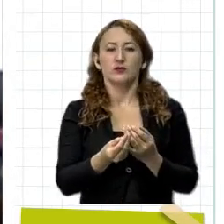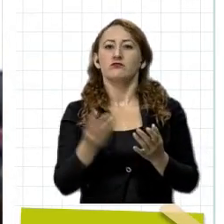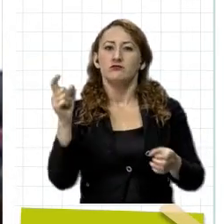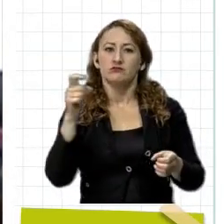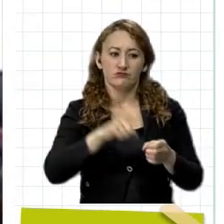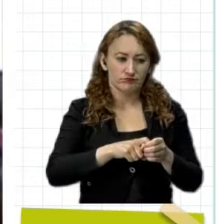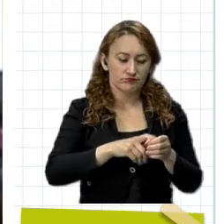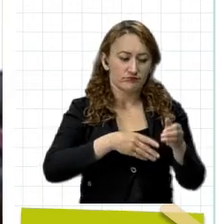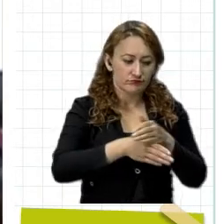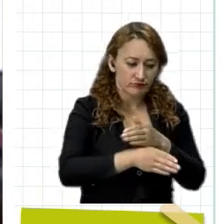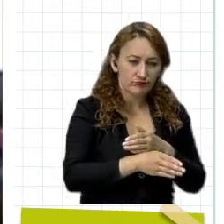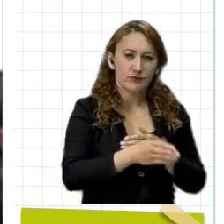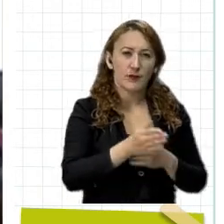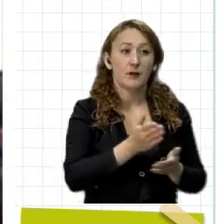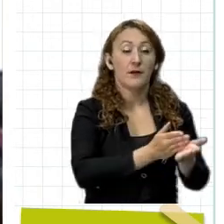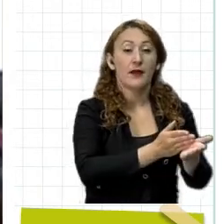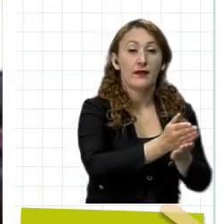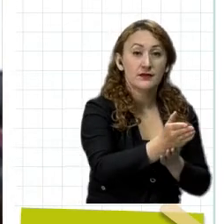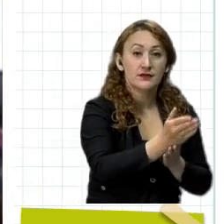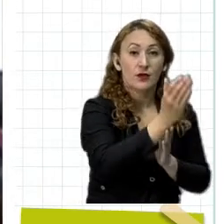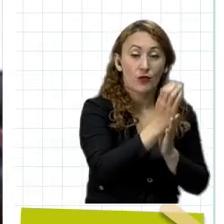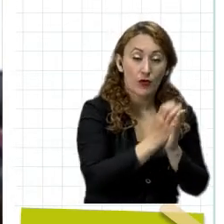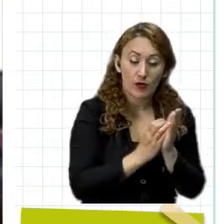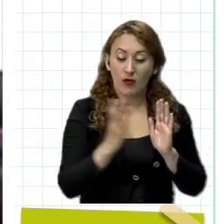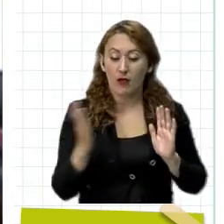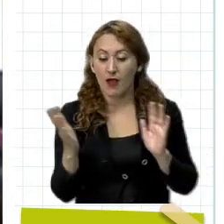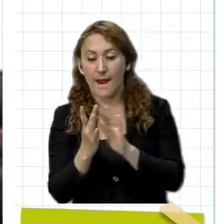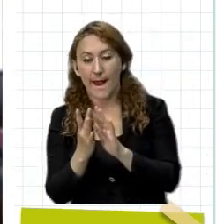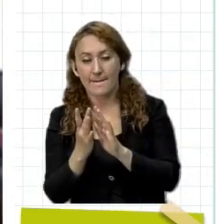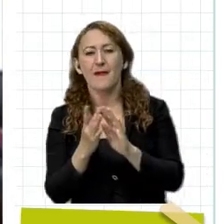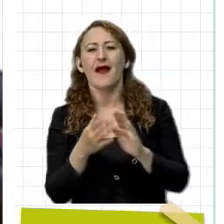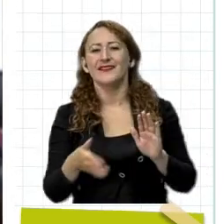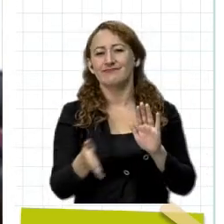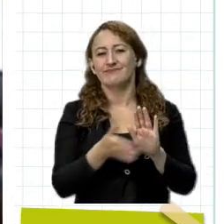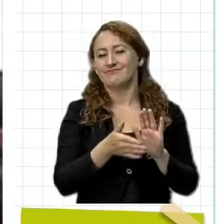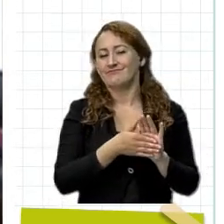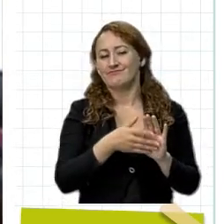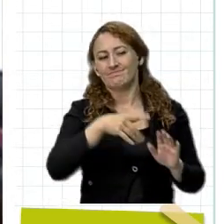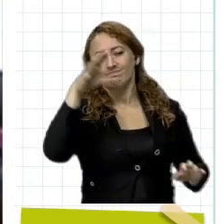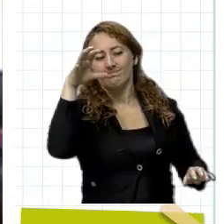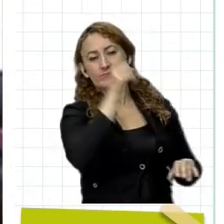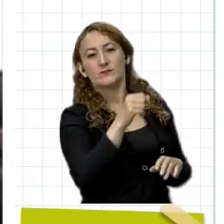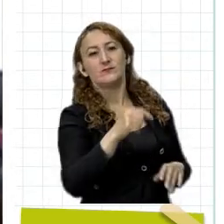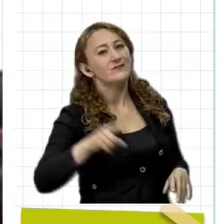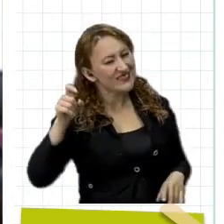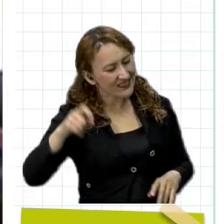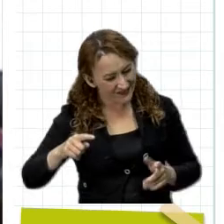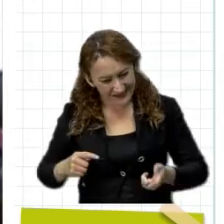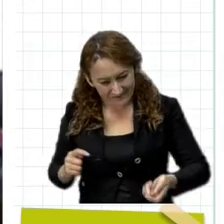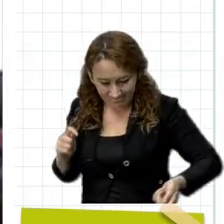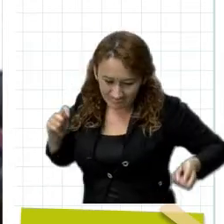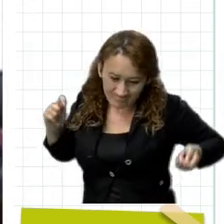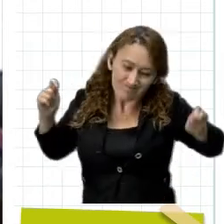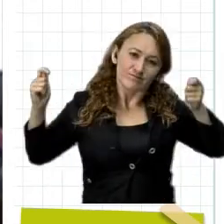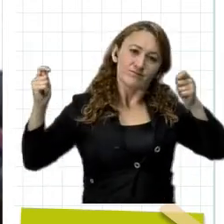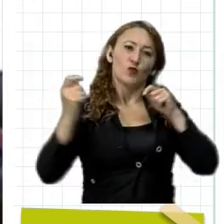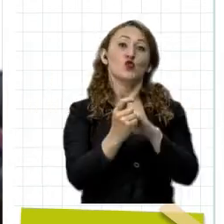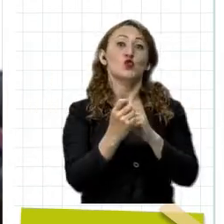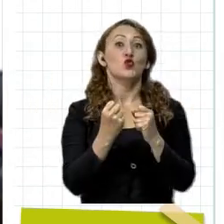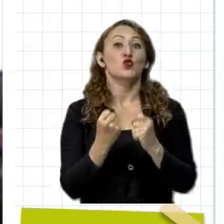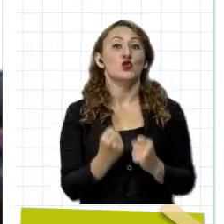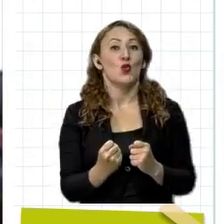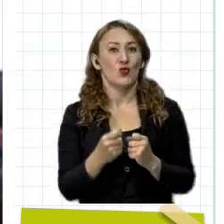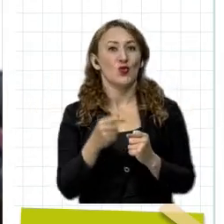permanencia, currículos pertinentes, ponen de presente la necesidad de fuertes transformaciones en las políticas